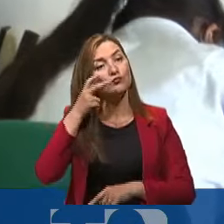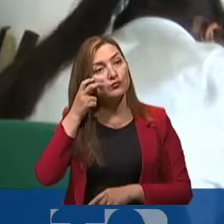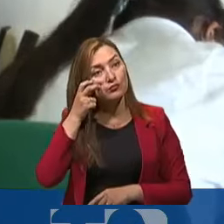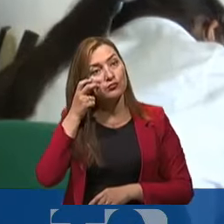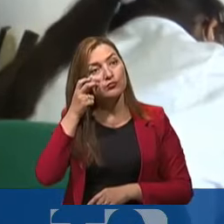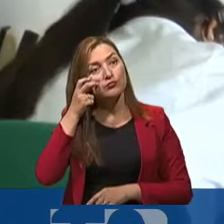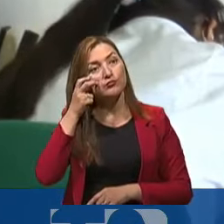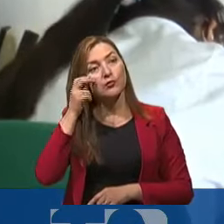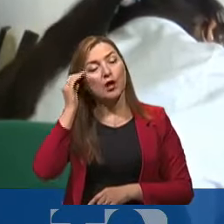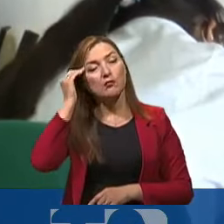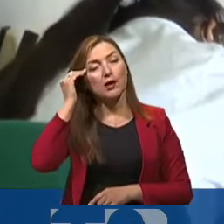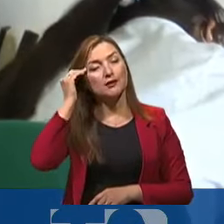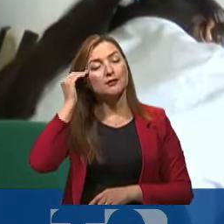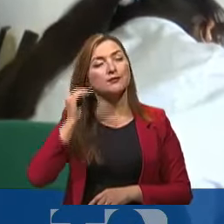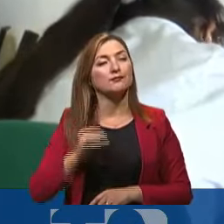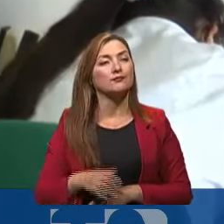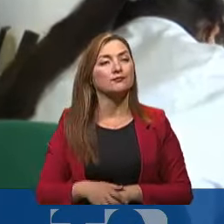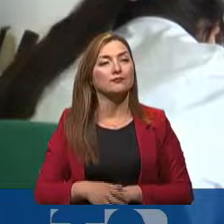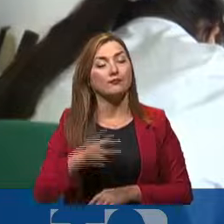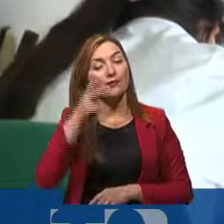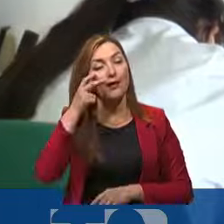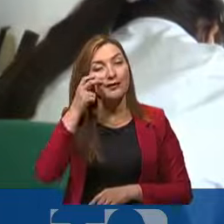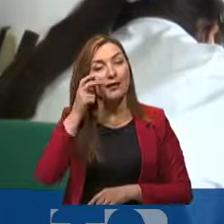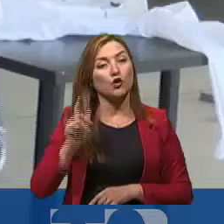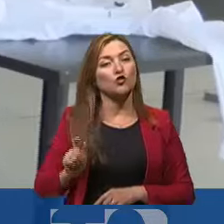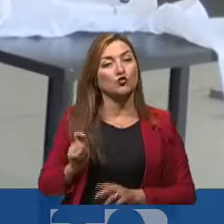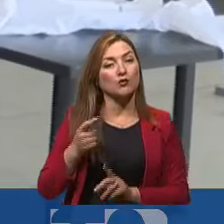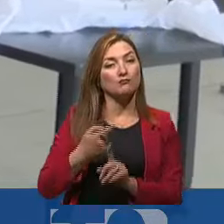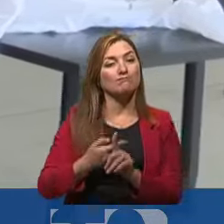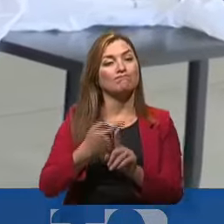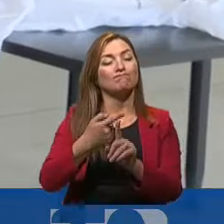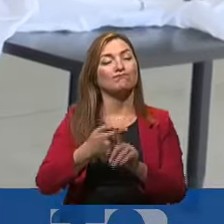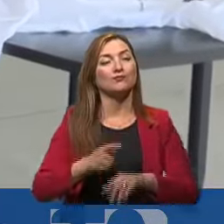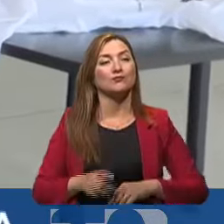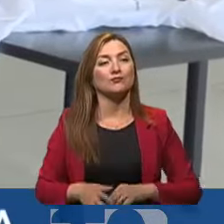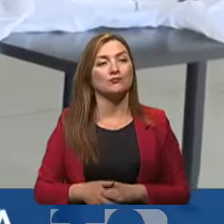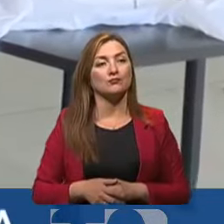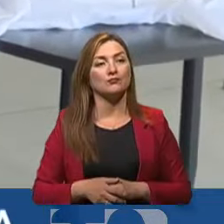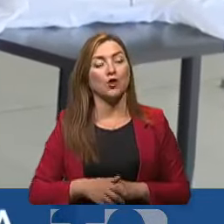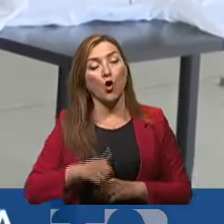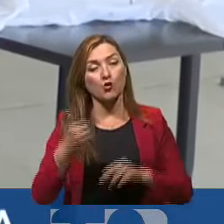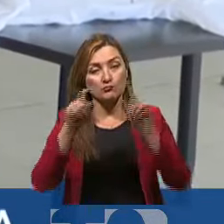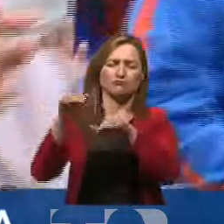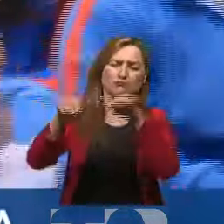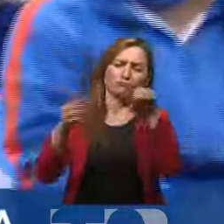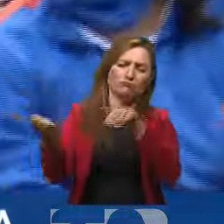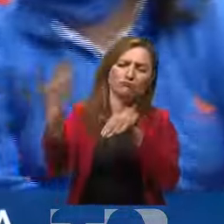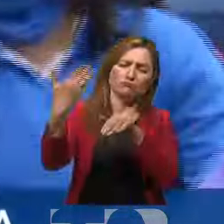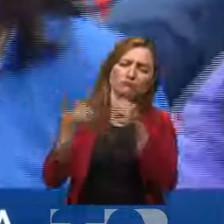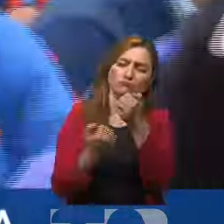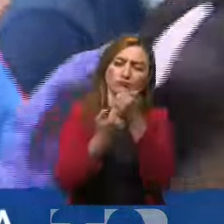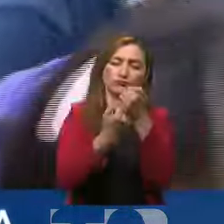Down específicamente, y ellos reciben un sueldo mensual. Otras empresas privadas también contribuyen